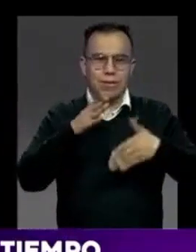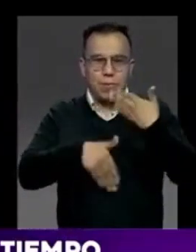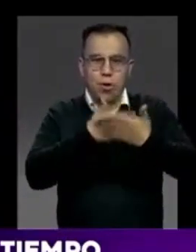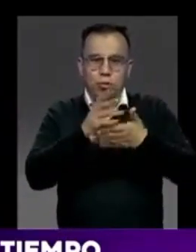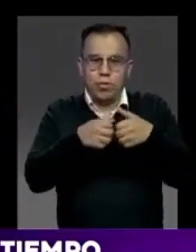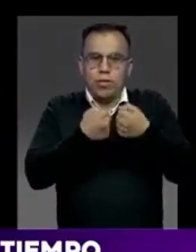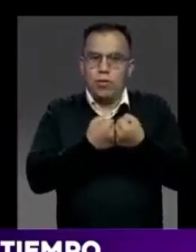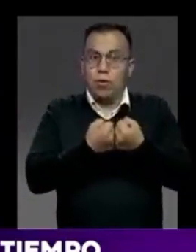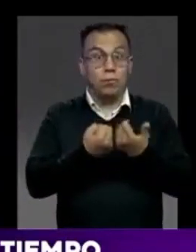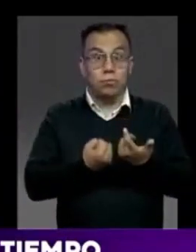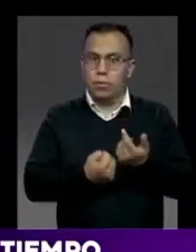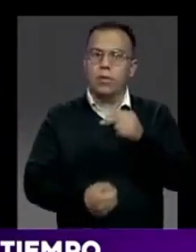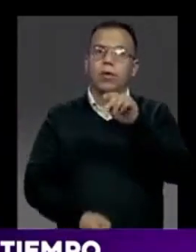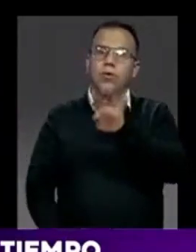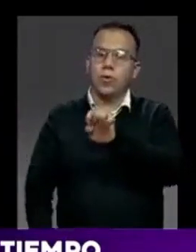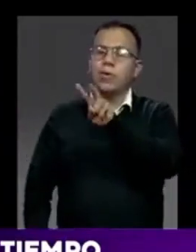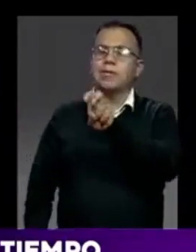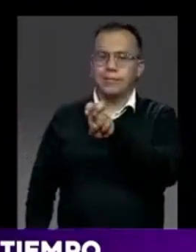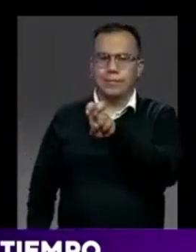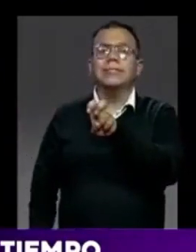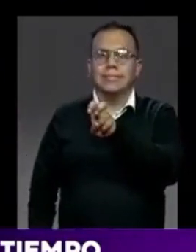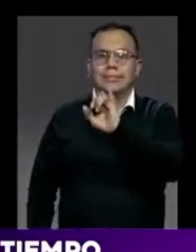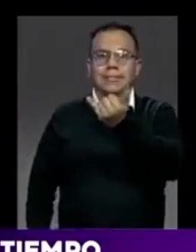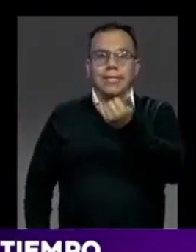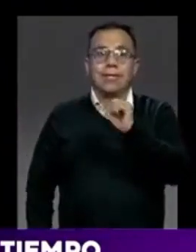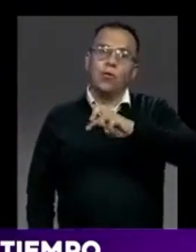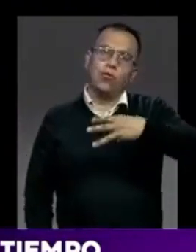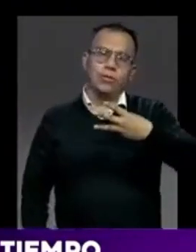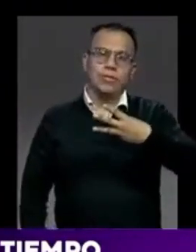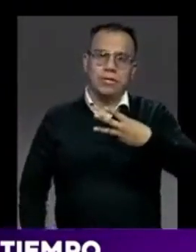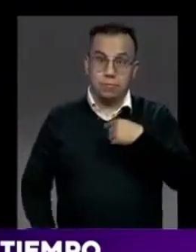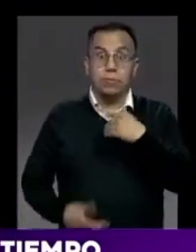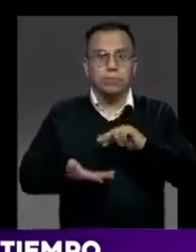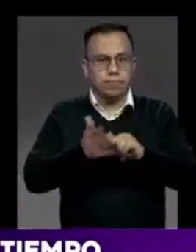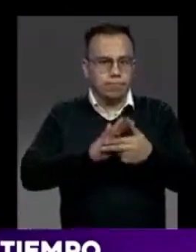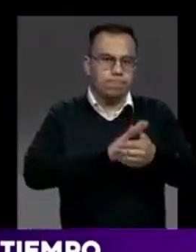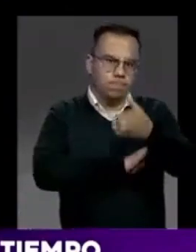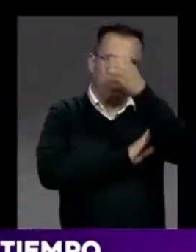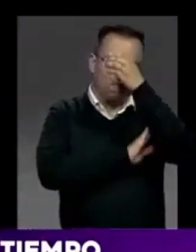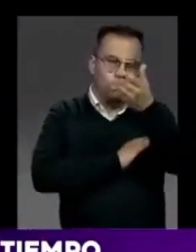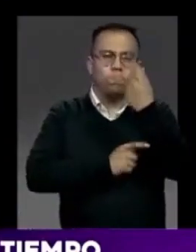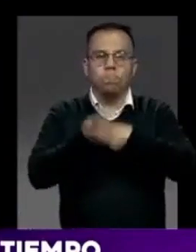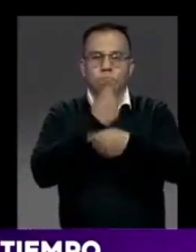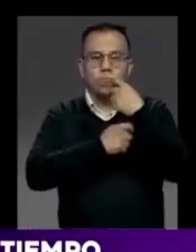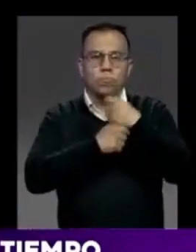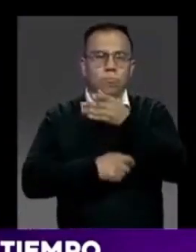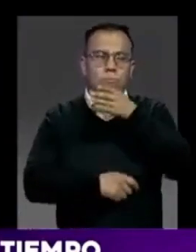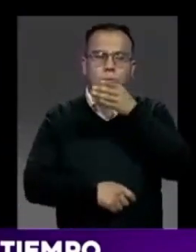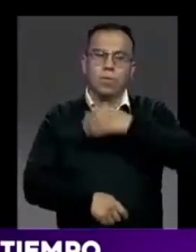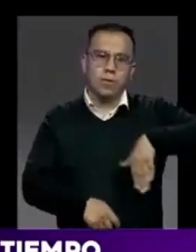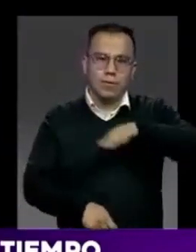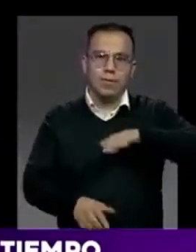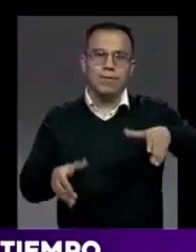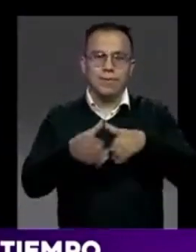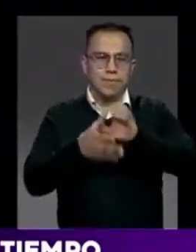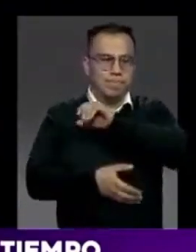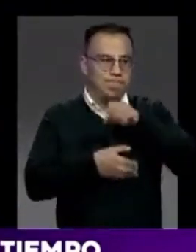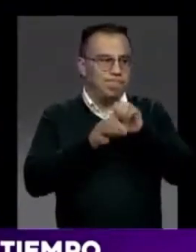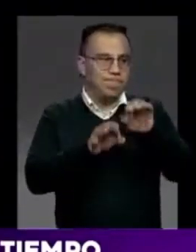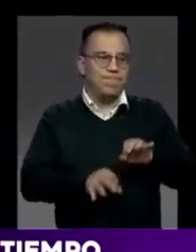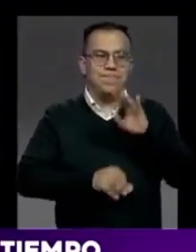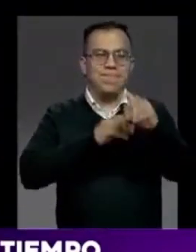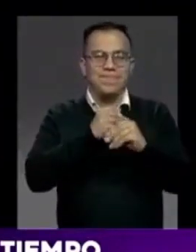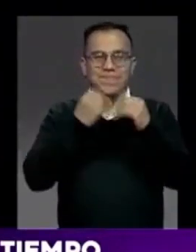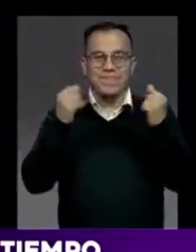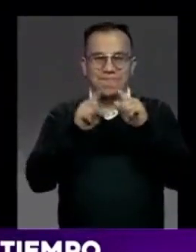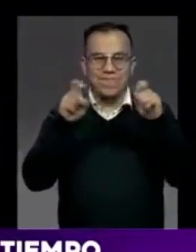el 97 por ciento tiene intermediación hay que ver el concepto de los mercados campesinos hay que ver el concepto ser más eficiente los